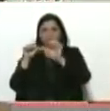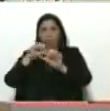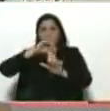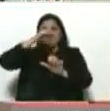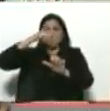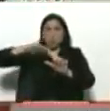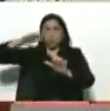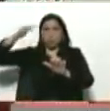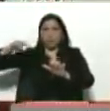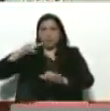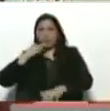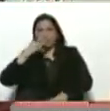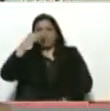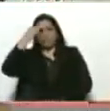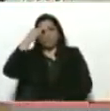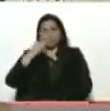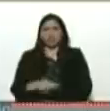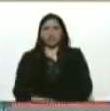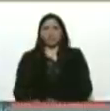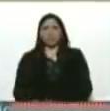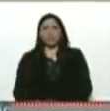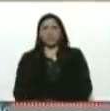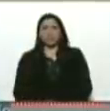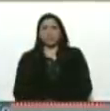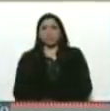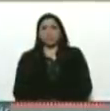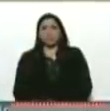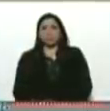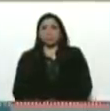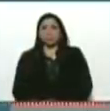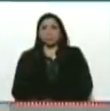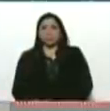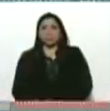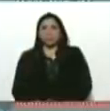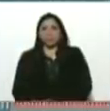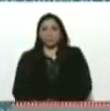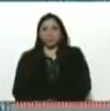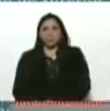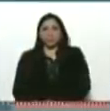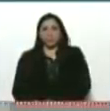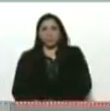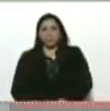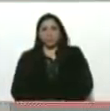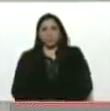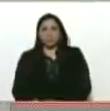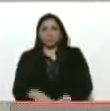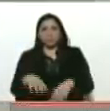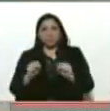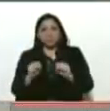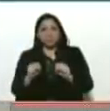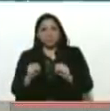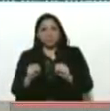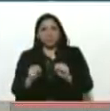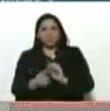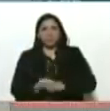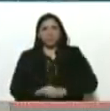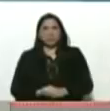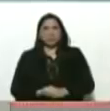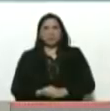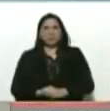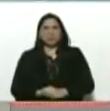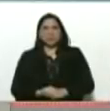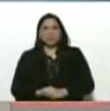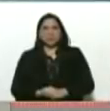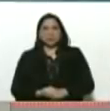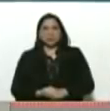en Los Teques, como que baja el Jarillo. Ahí asaltaron el puesto de la Guardia y